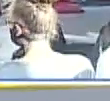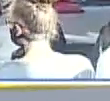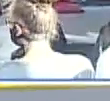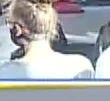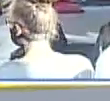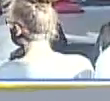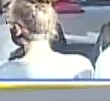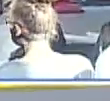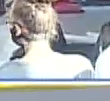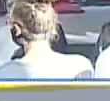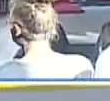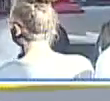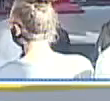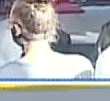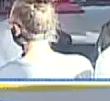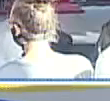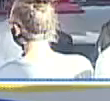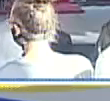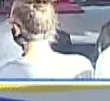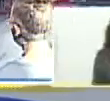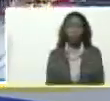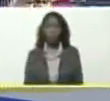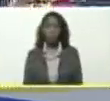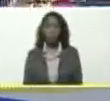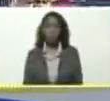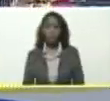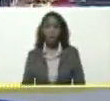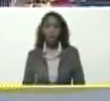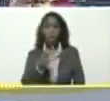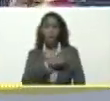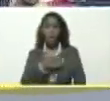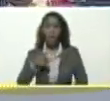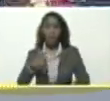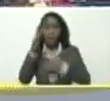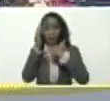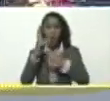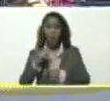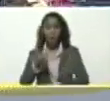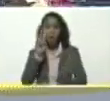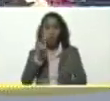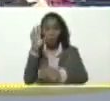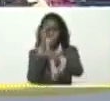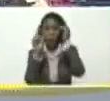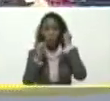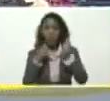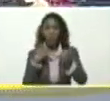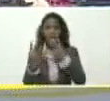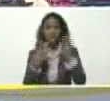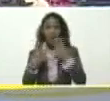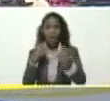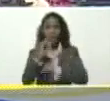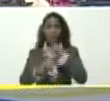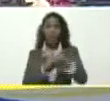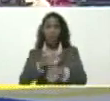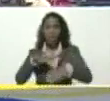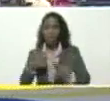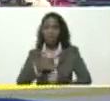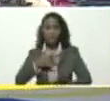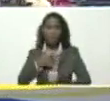conversadito, los dos pudieran darnos un saludo. ¿Qué han experimentado en esta feria internacional? ¿Qué han